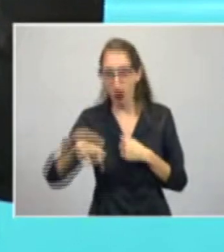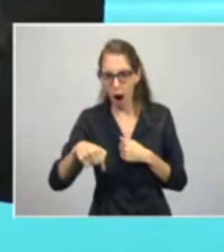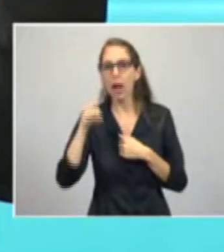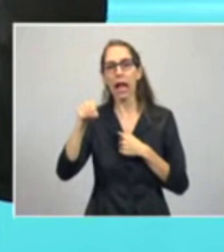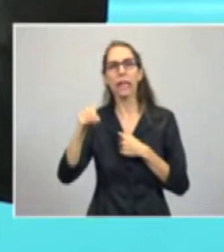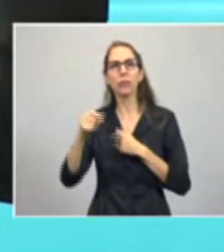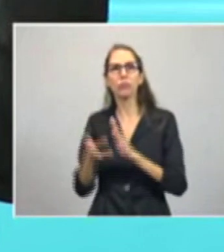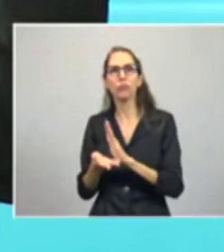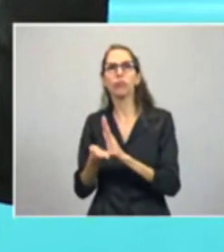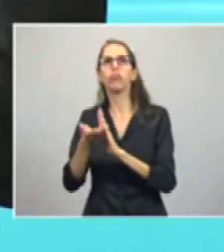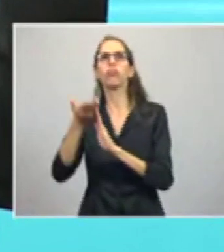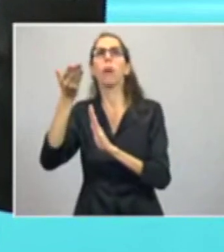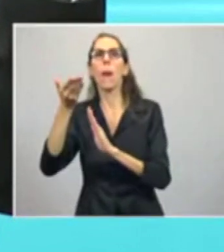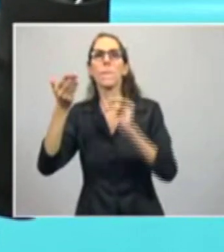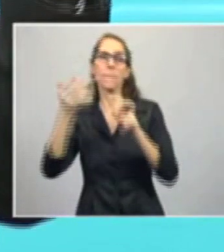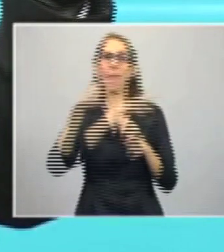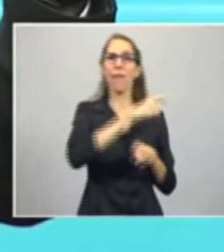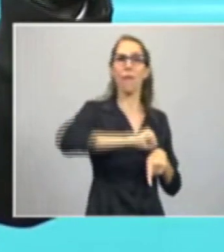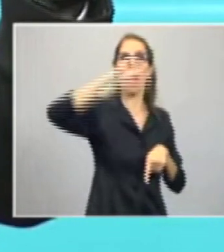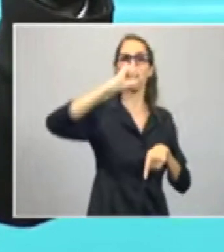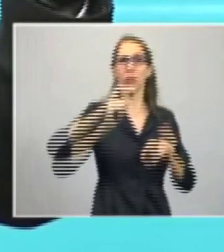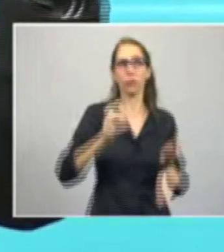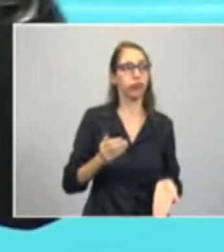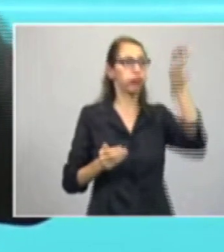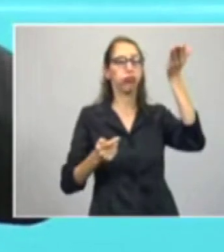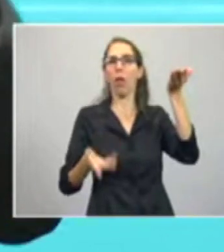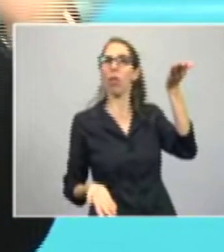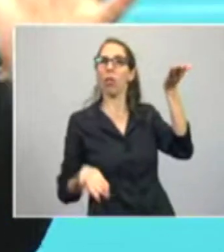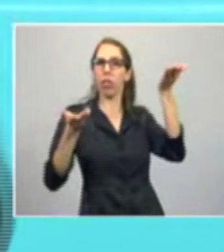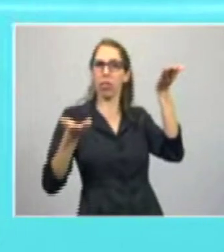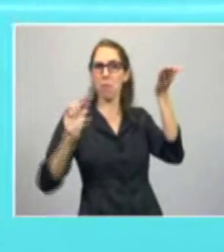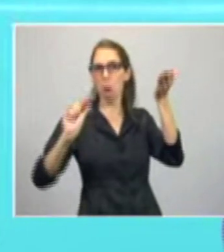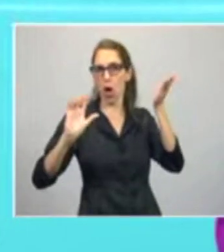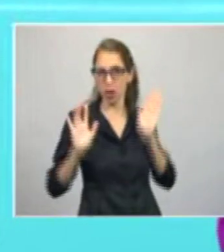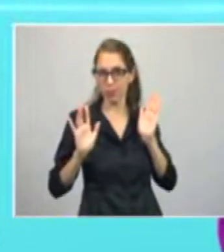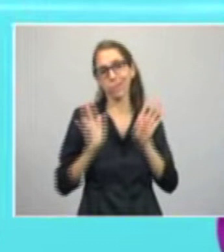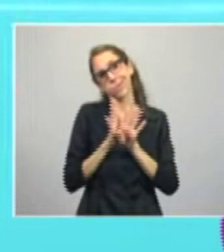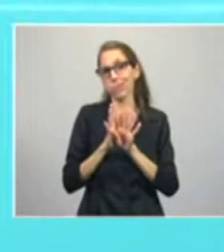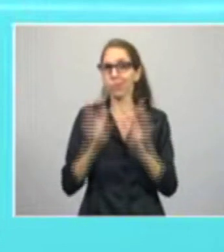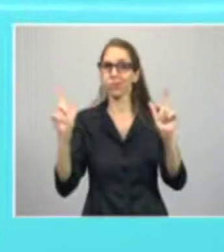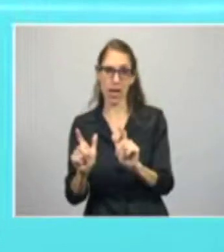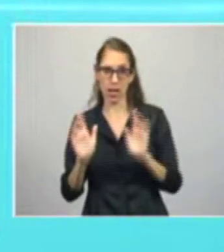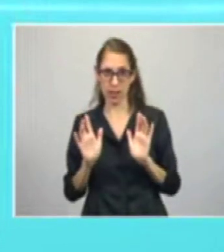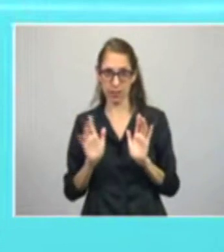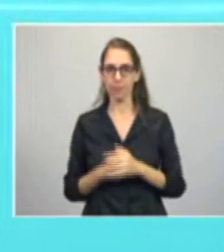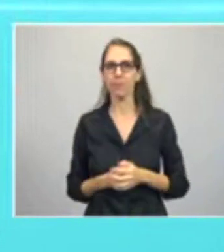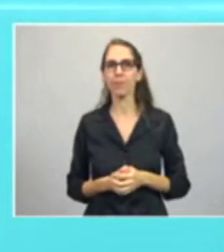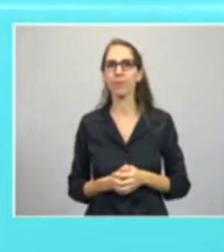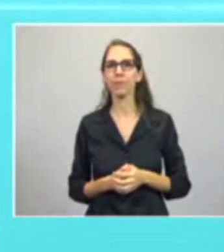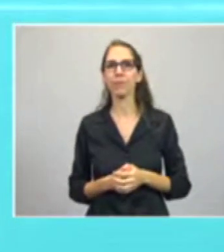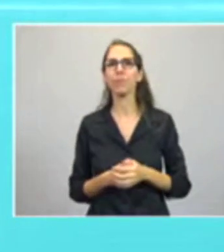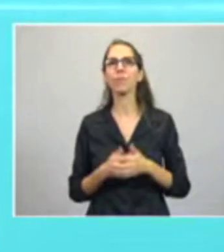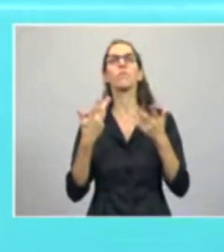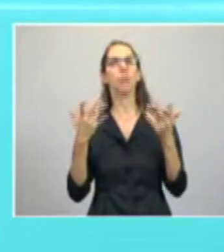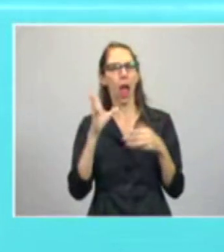inflación, es decir, se redujo para prácticamente la totalidad. Hay una